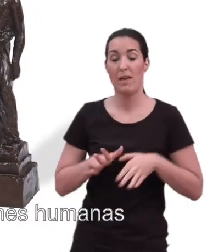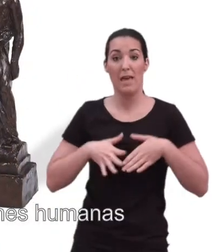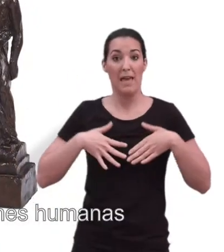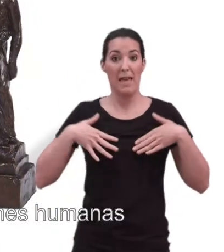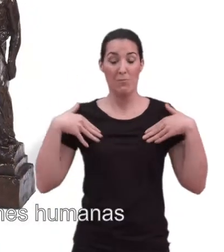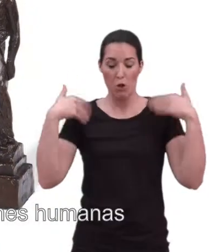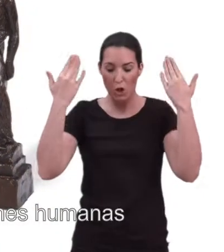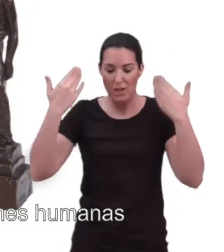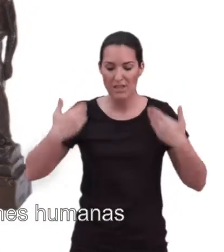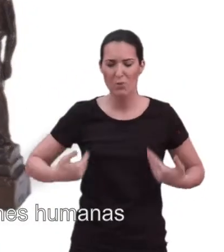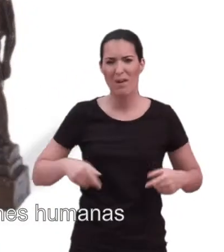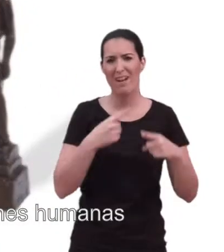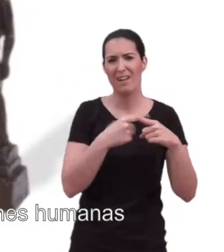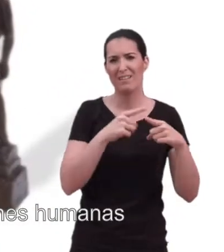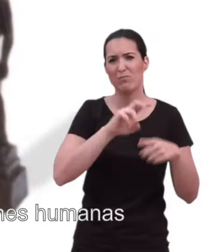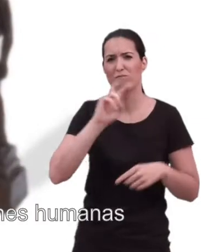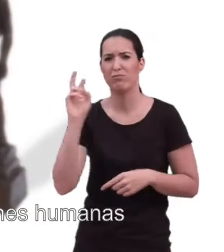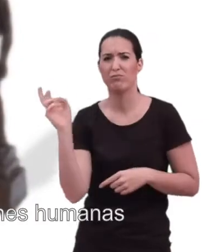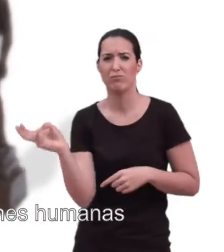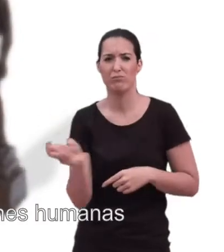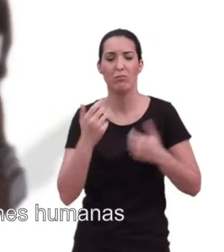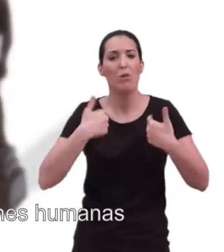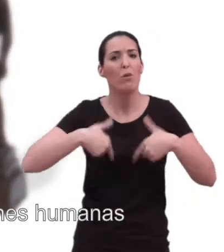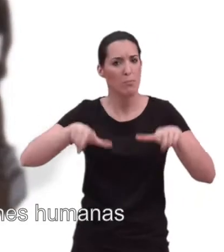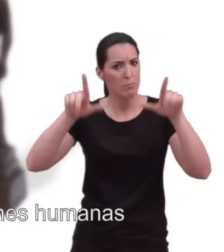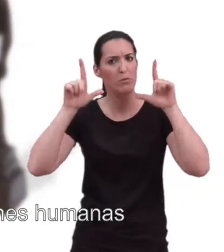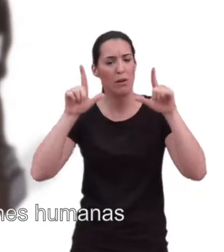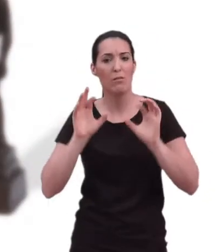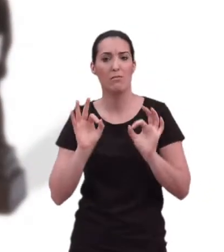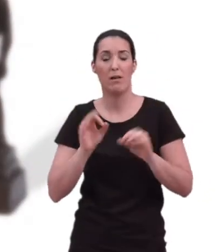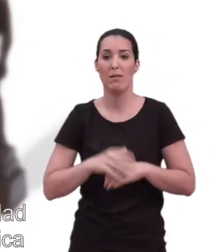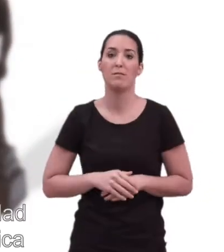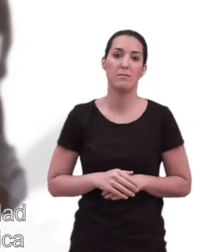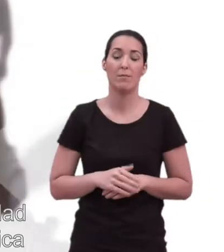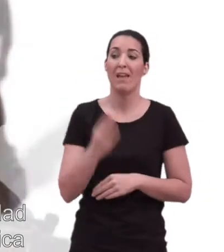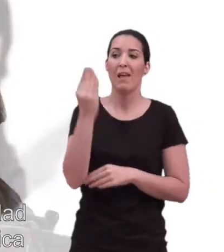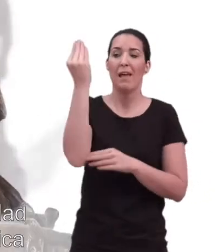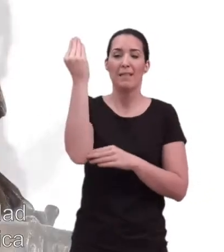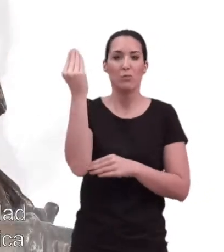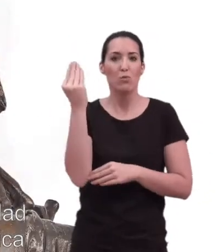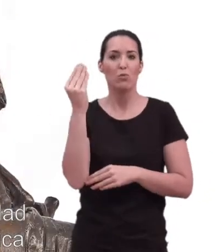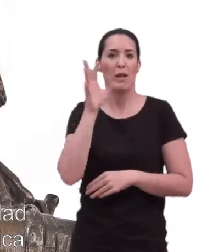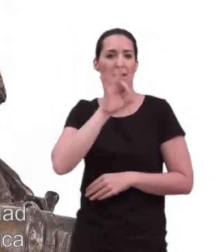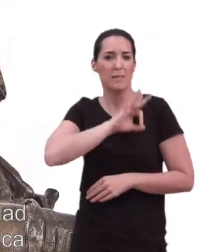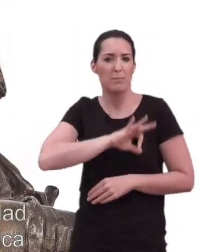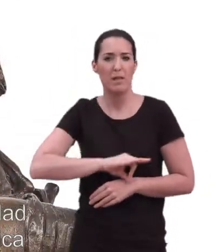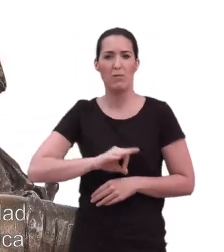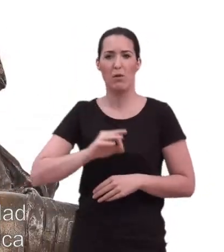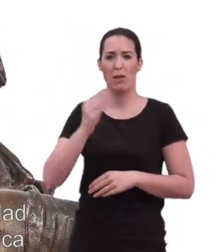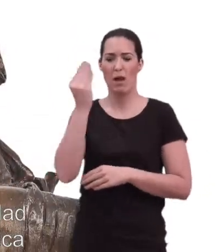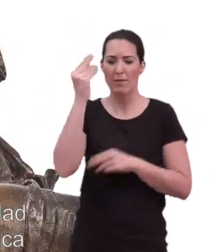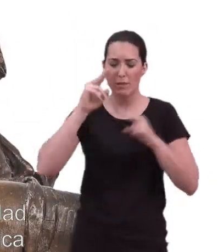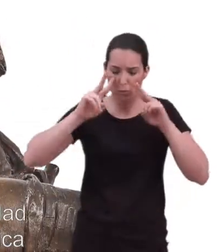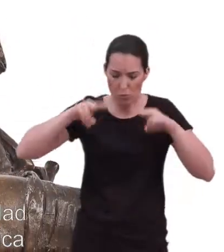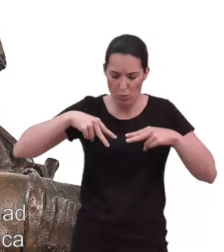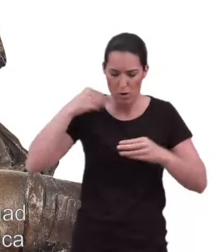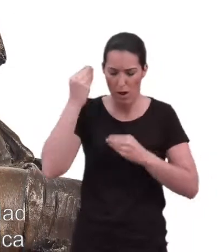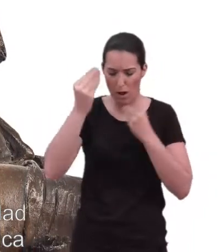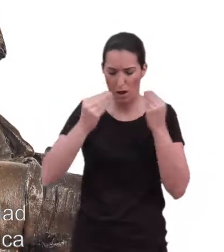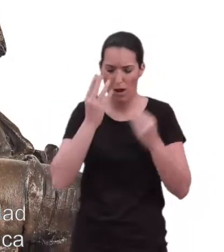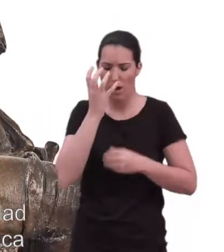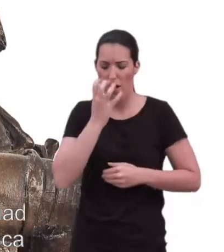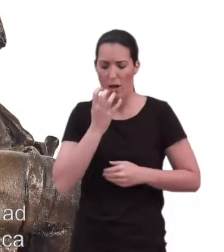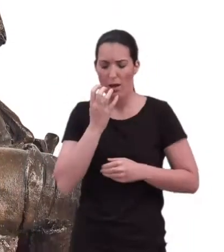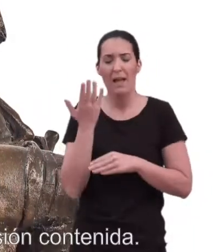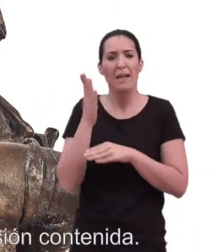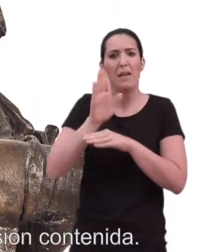y riqueza de las emociones humanas toma protagonismo. Las imágenes de espiritualidad y de introspección